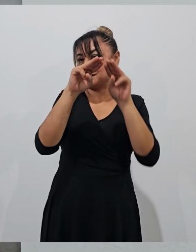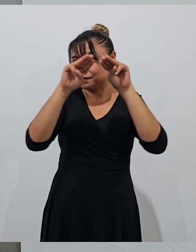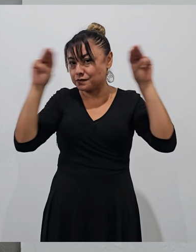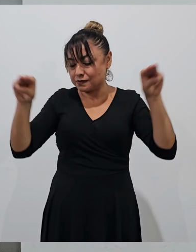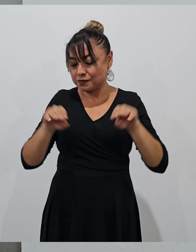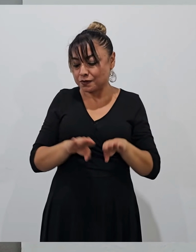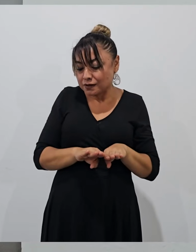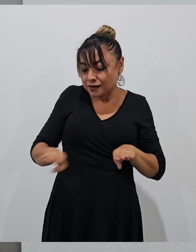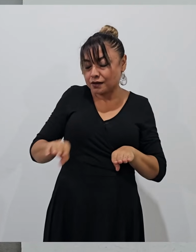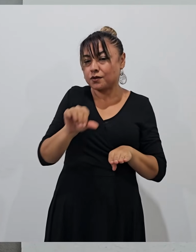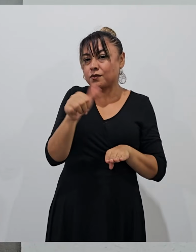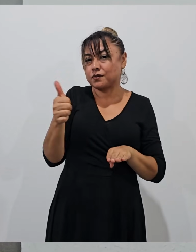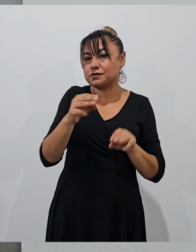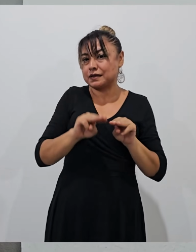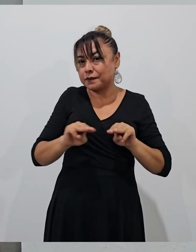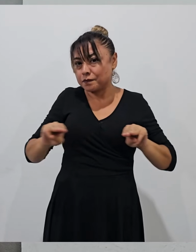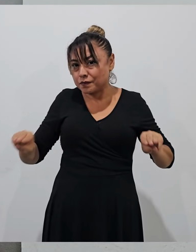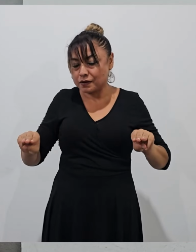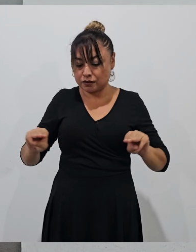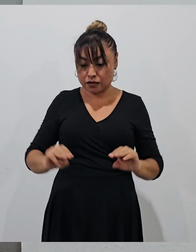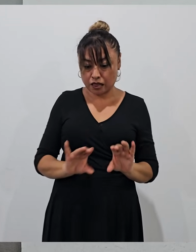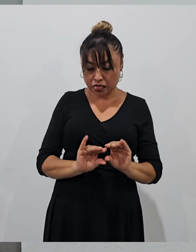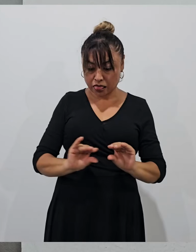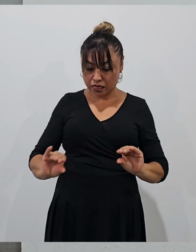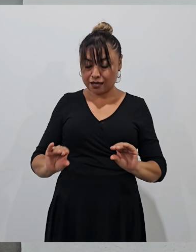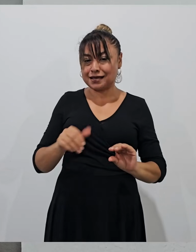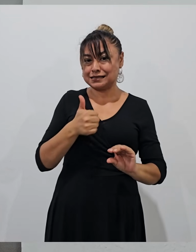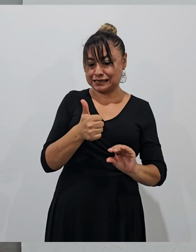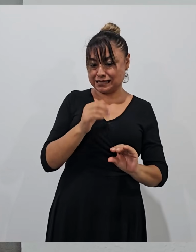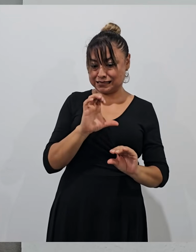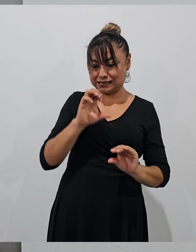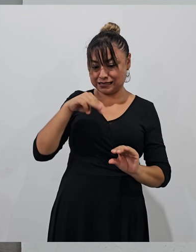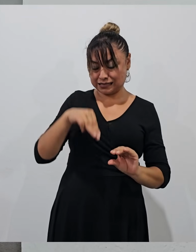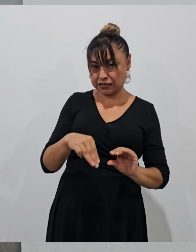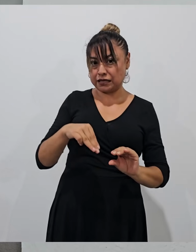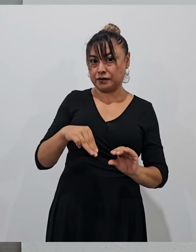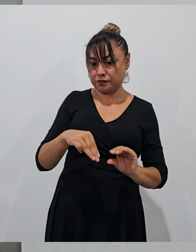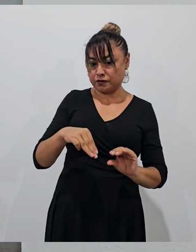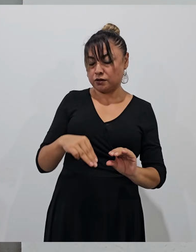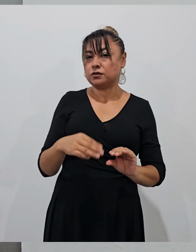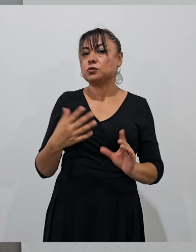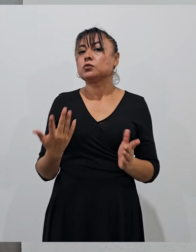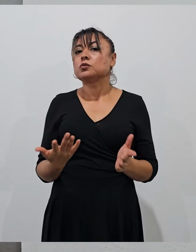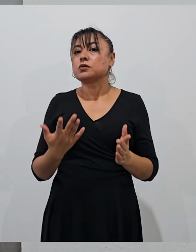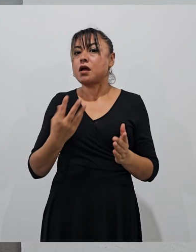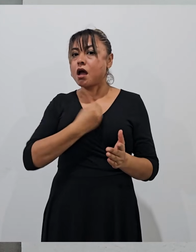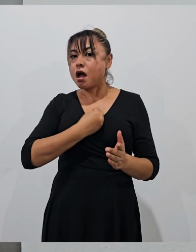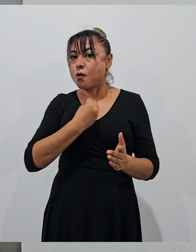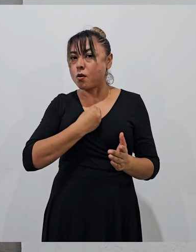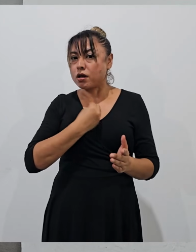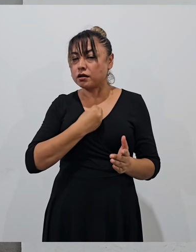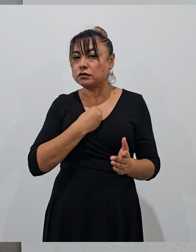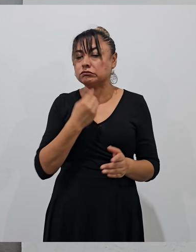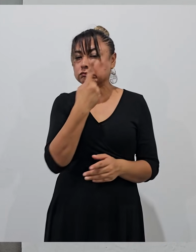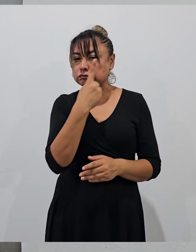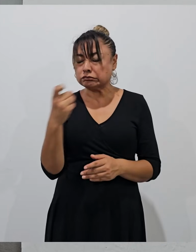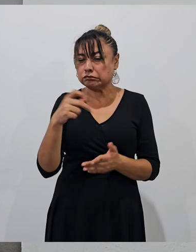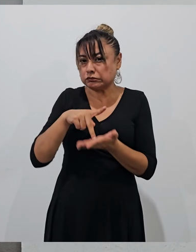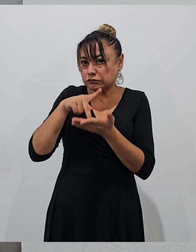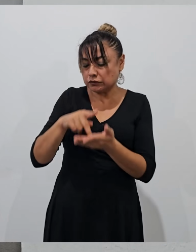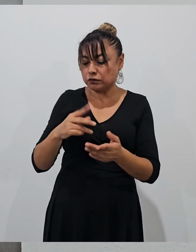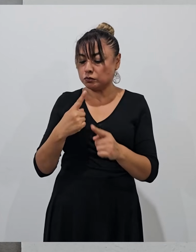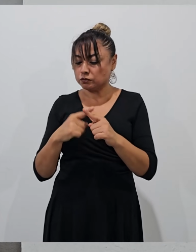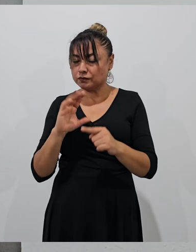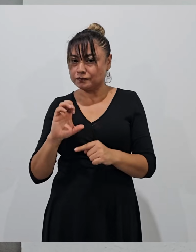una capa de concreto armado de 6 centímetros de espesor y una resistencia a la compresión de 100 kilogramos sobre centímetro cuadrado, que es esta de color